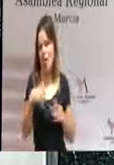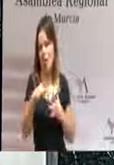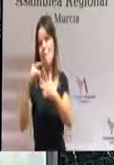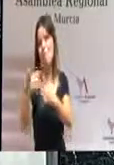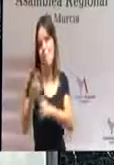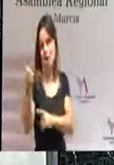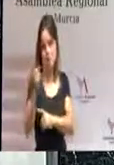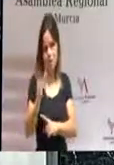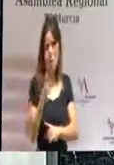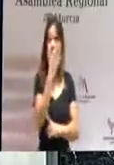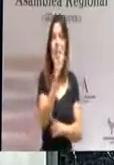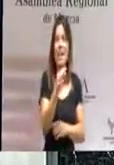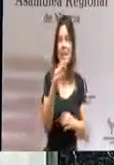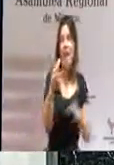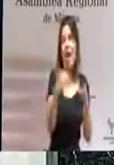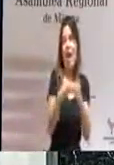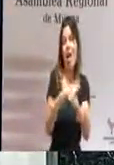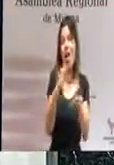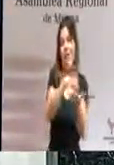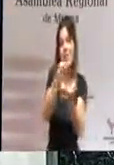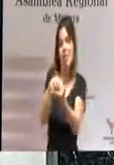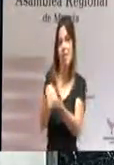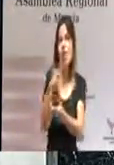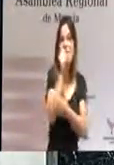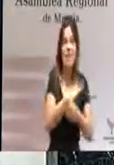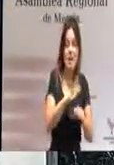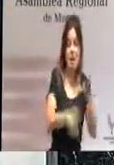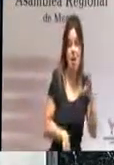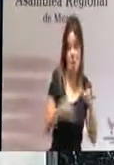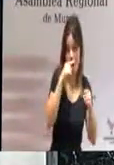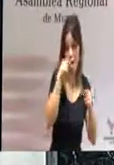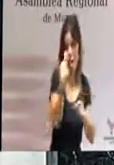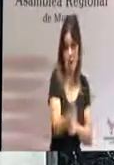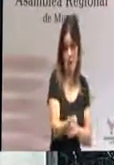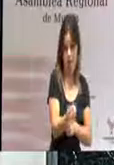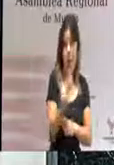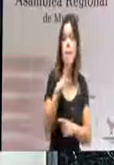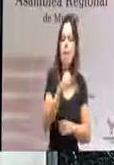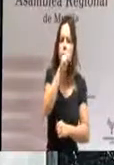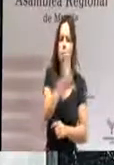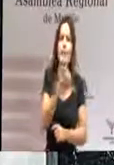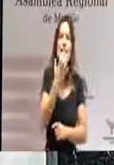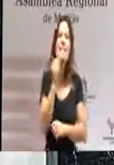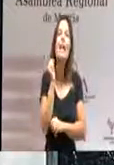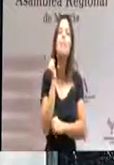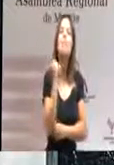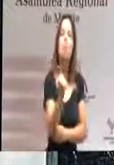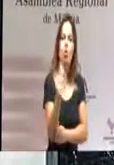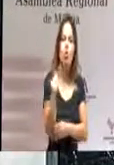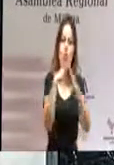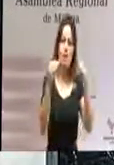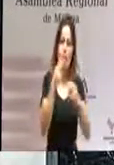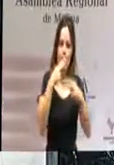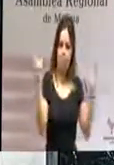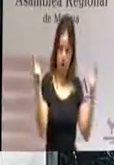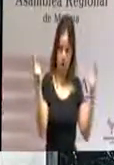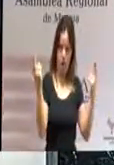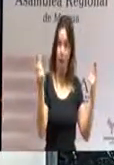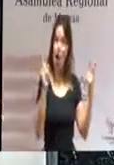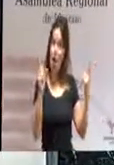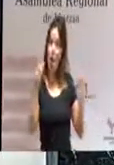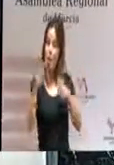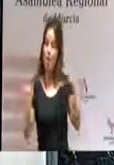40 unidades de infantil menos para el próximo año. Hacen patria quienes apoyan sinceramente las universidades públicas, no los que